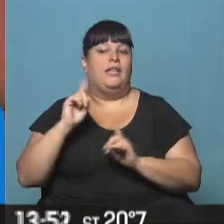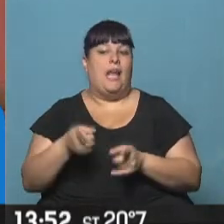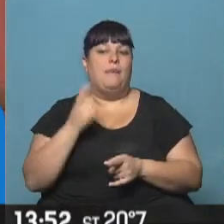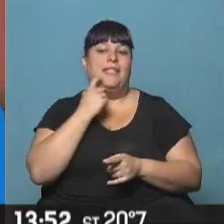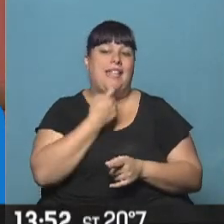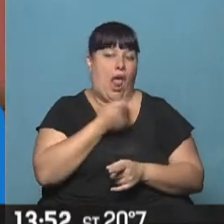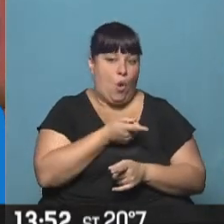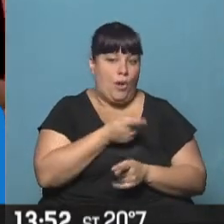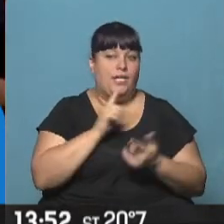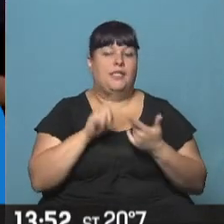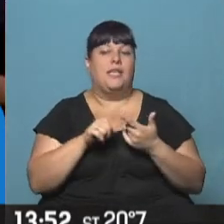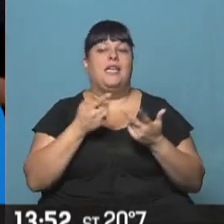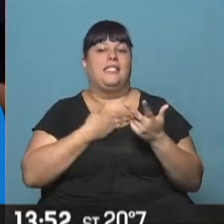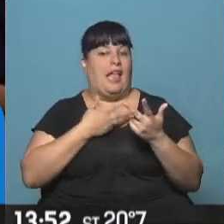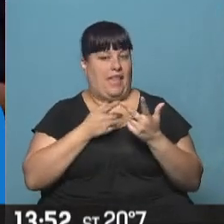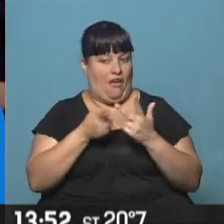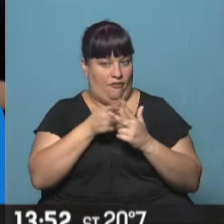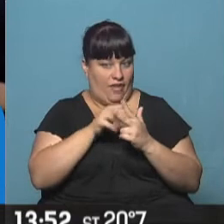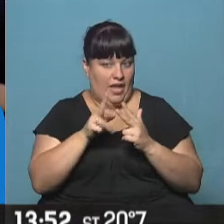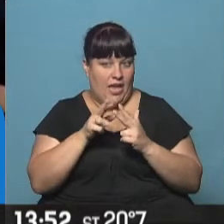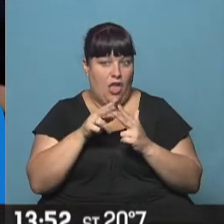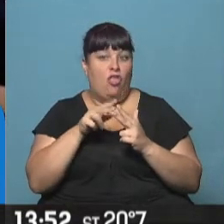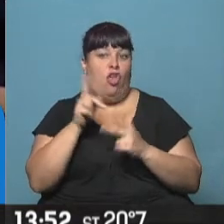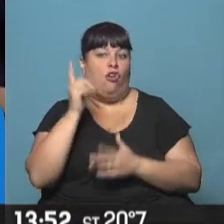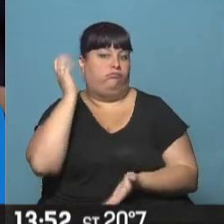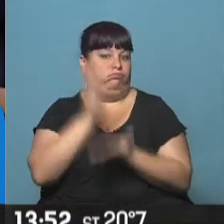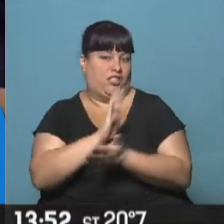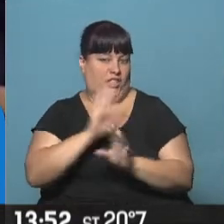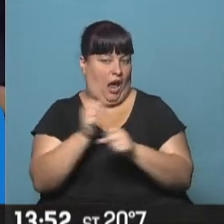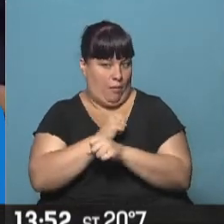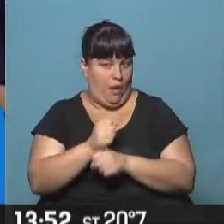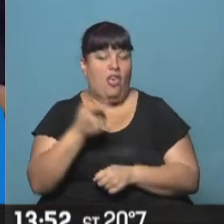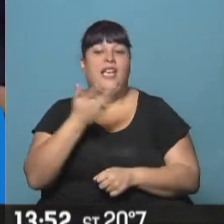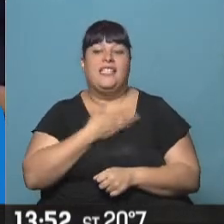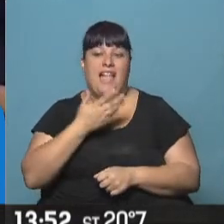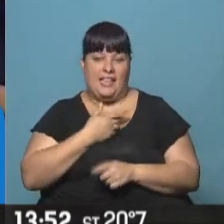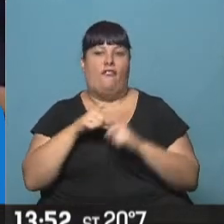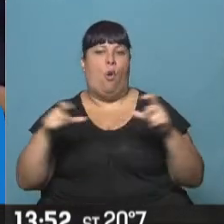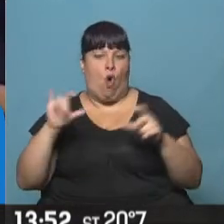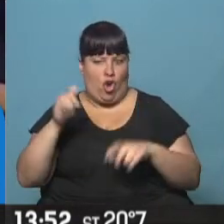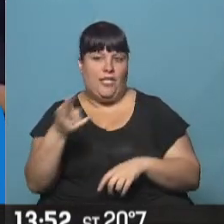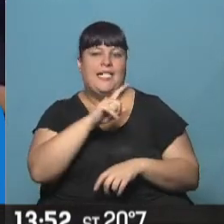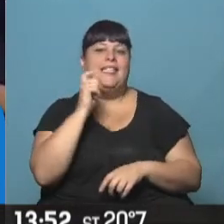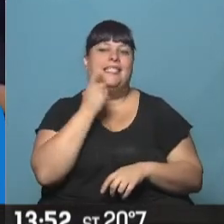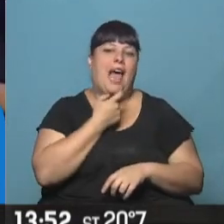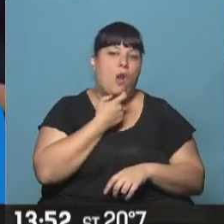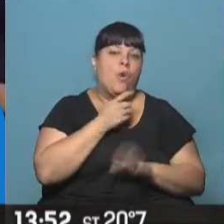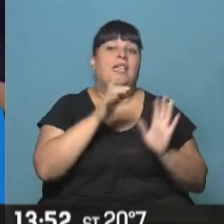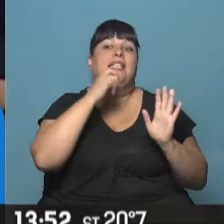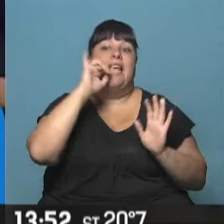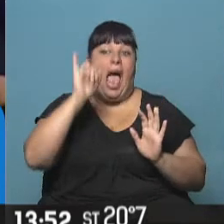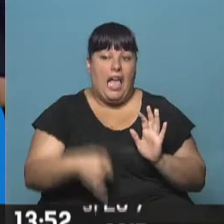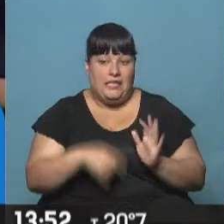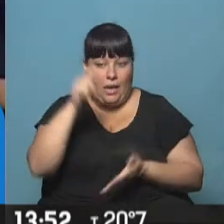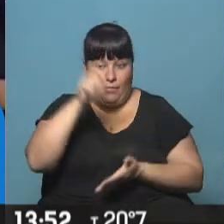San Luis y Santa Fe, que tienen fallo firme. En el caso de Santa Fe recibe el bono, en el caso de San Luis, en el caso de que